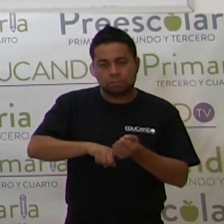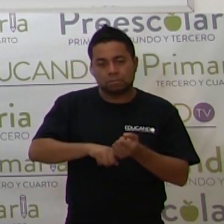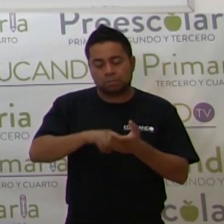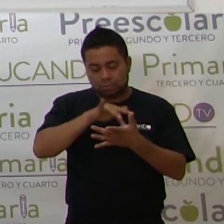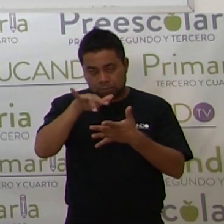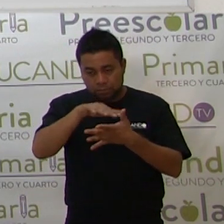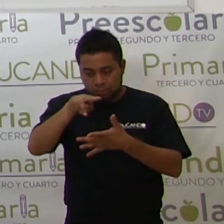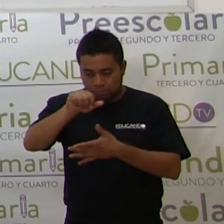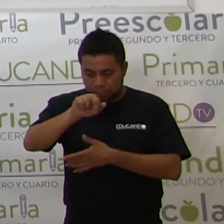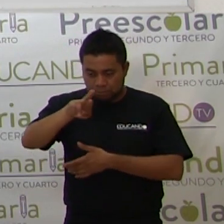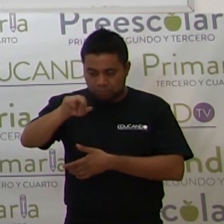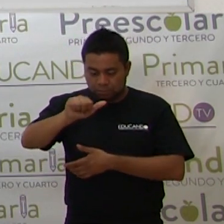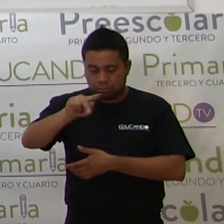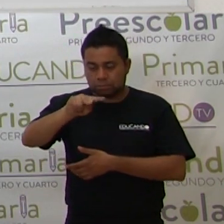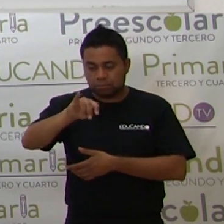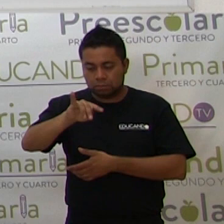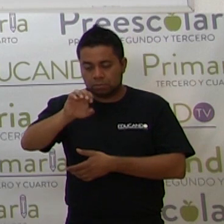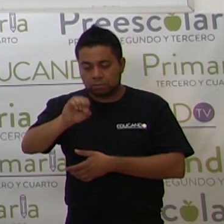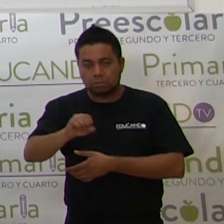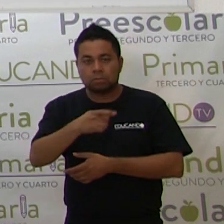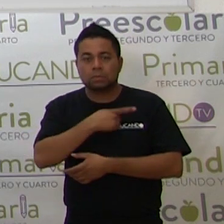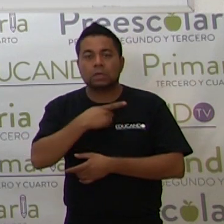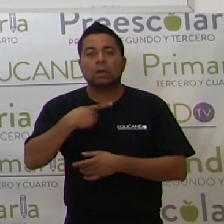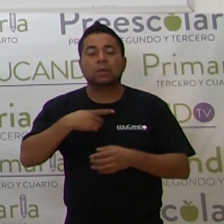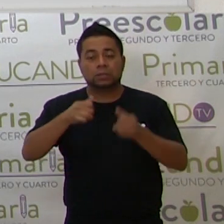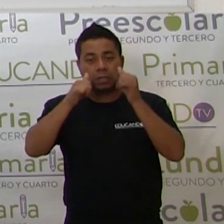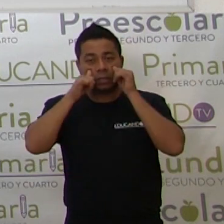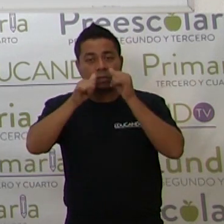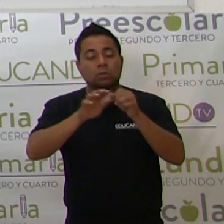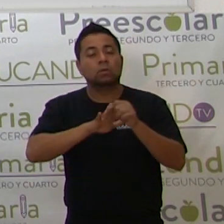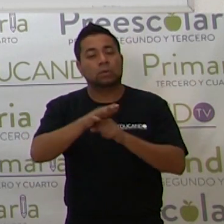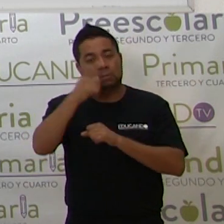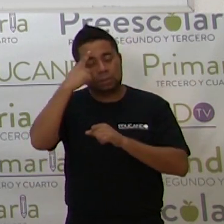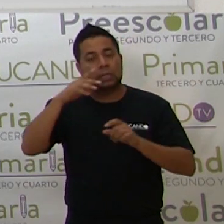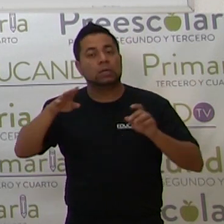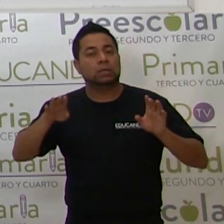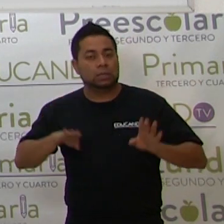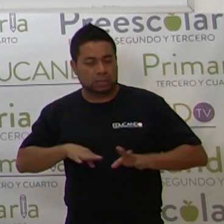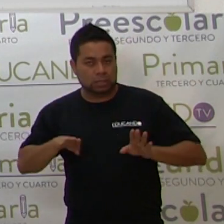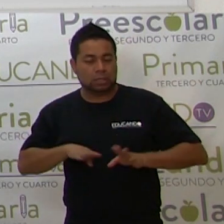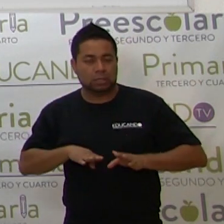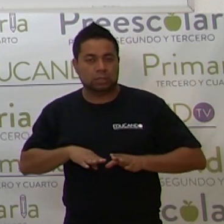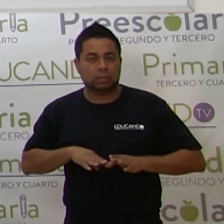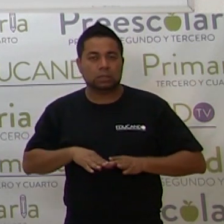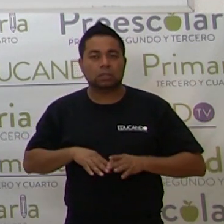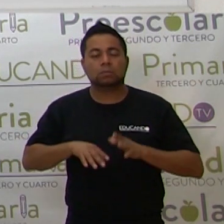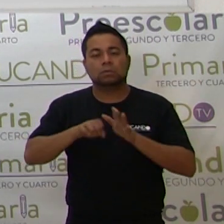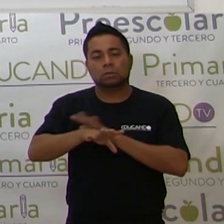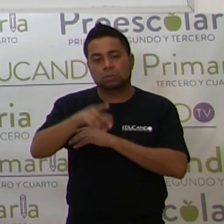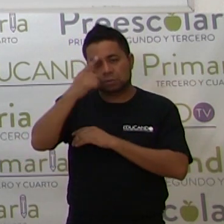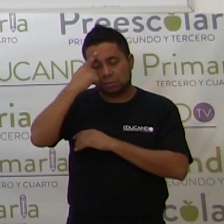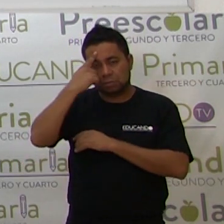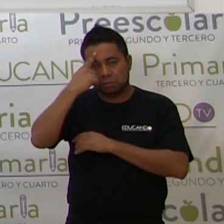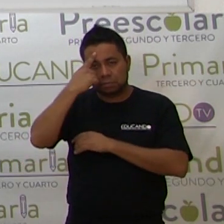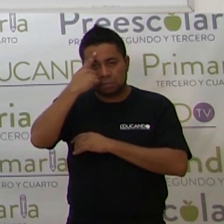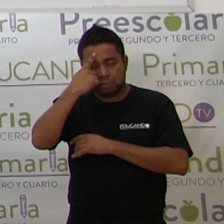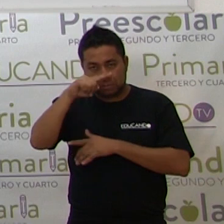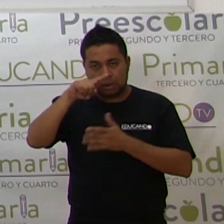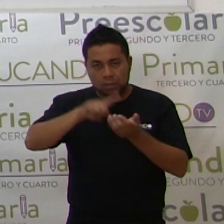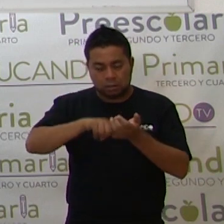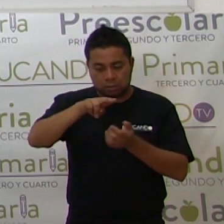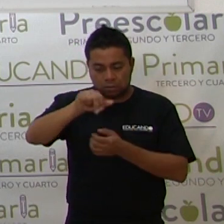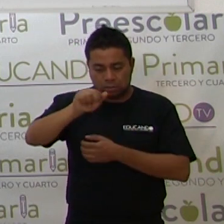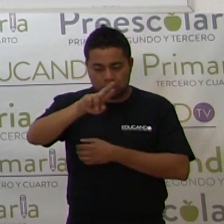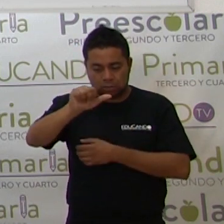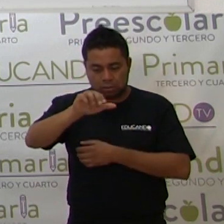narración, tenemos que tomar muy en cuenta que algunas características de nuestra